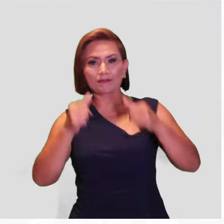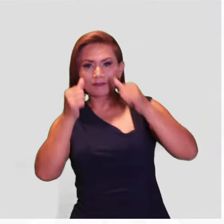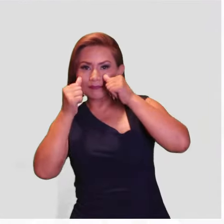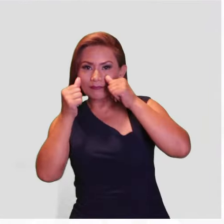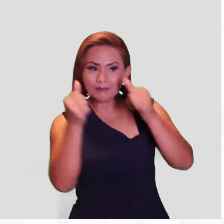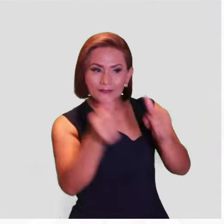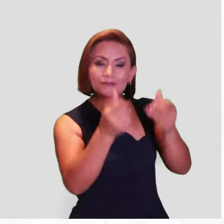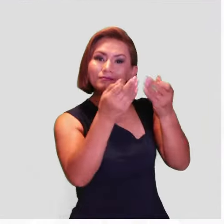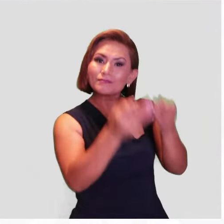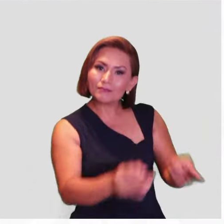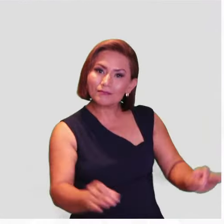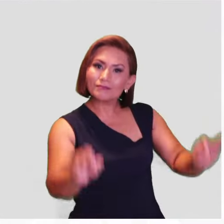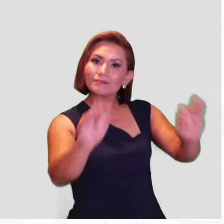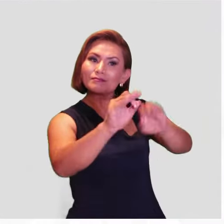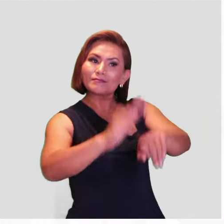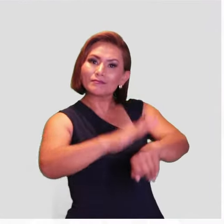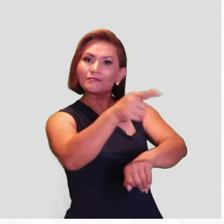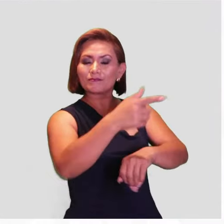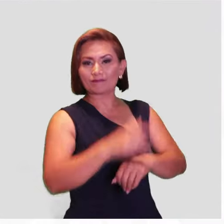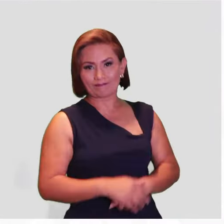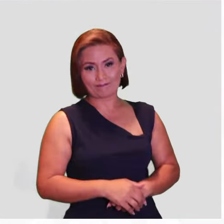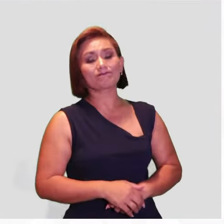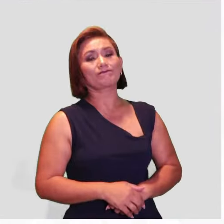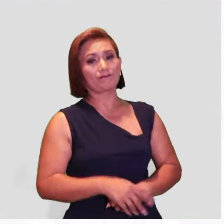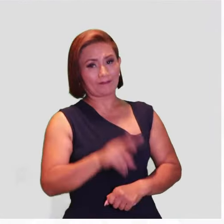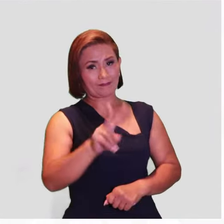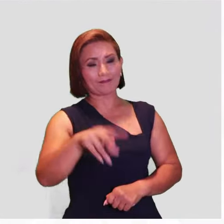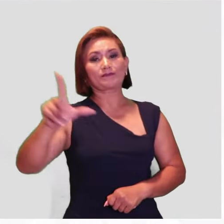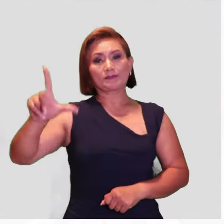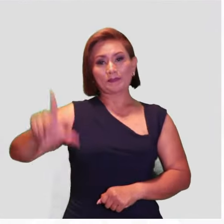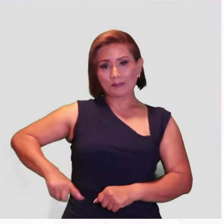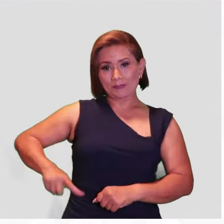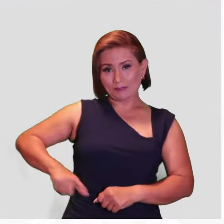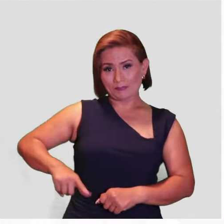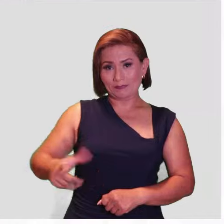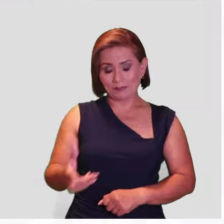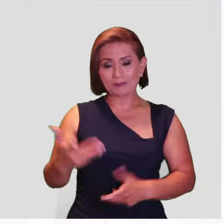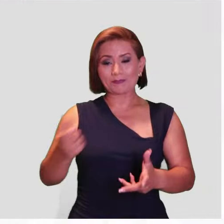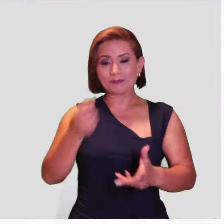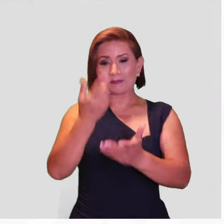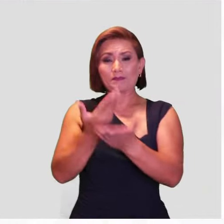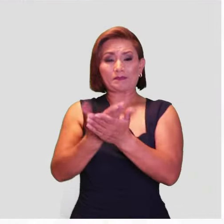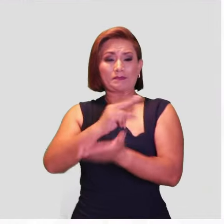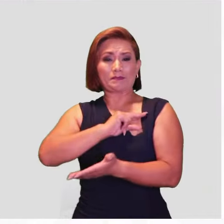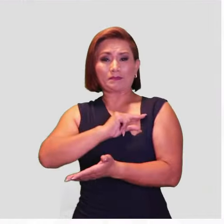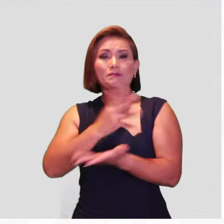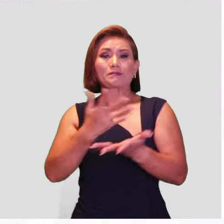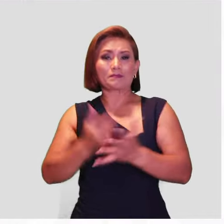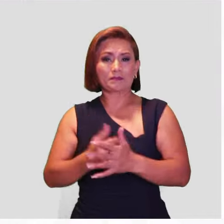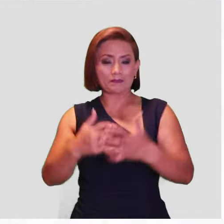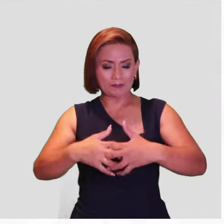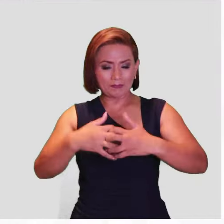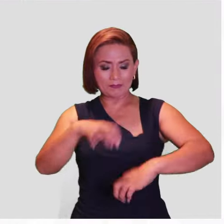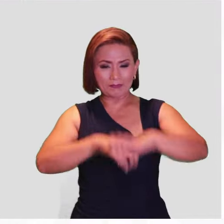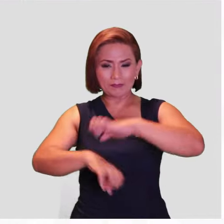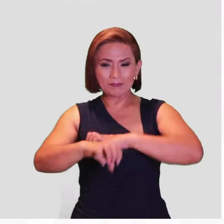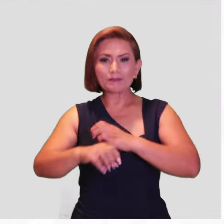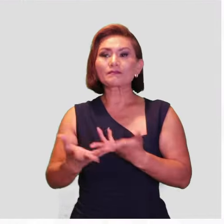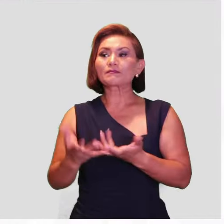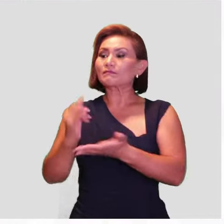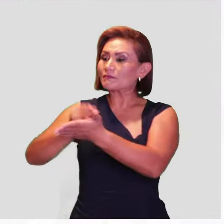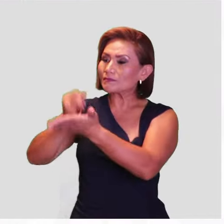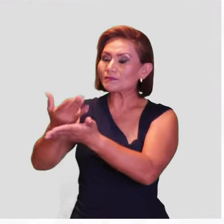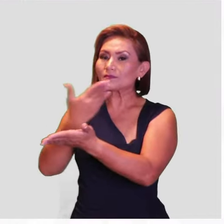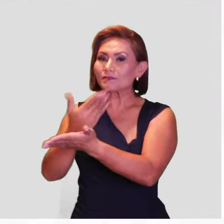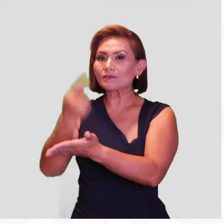importante en el capital de las empresas. Para un gobierno, en una iniciativa privada, busquemos los incentivos fiscales en